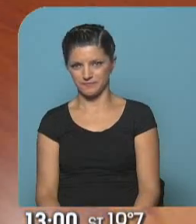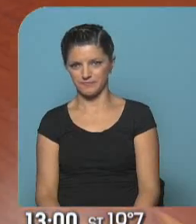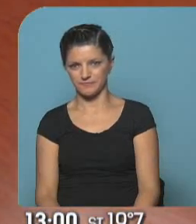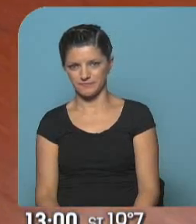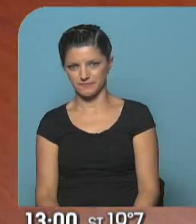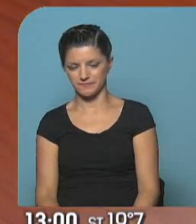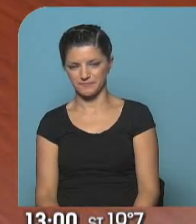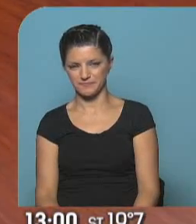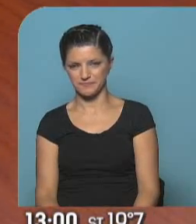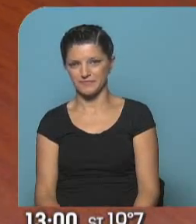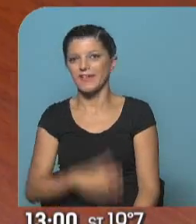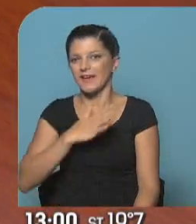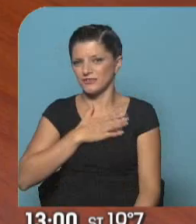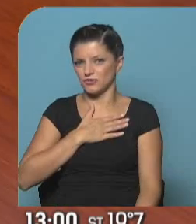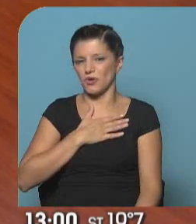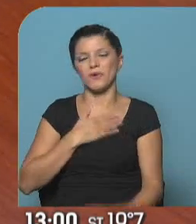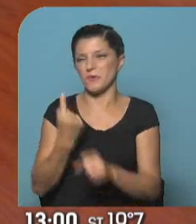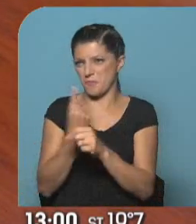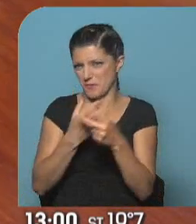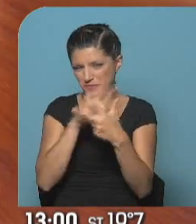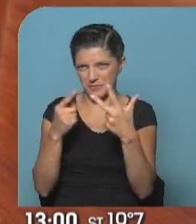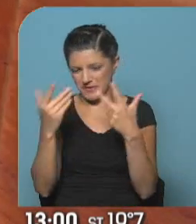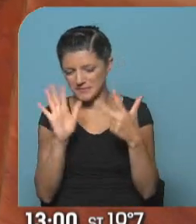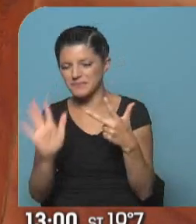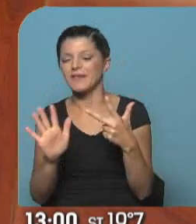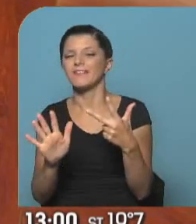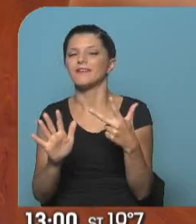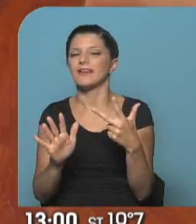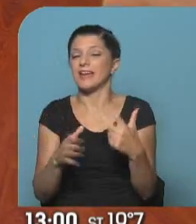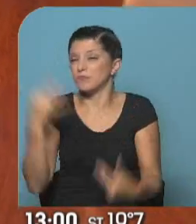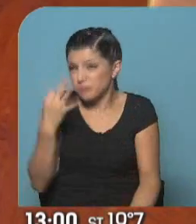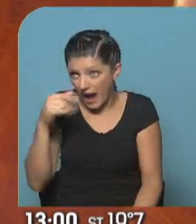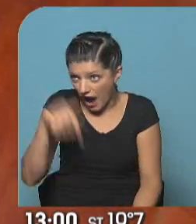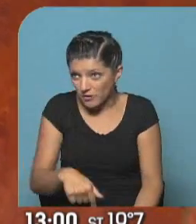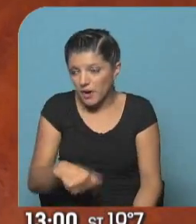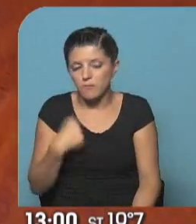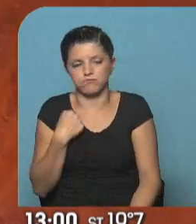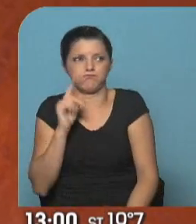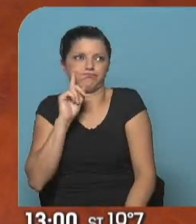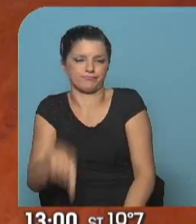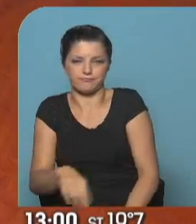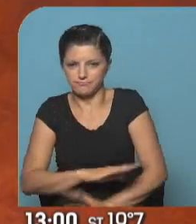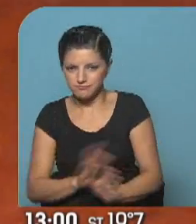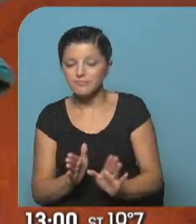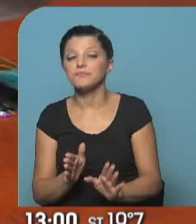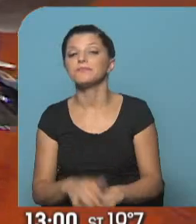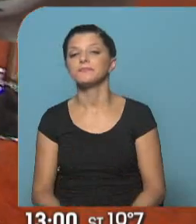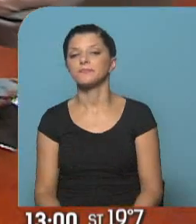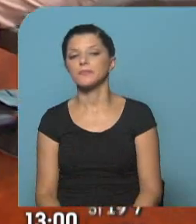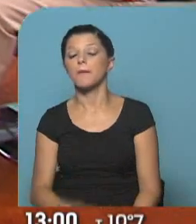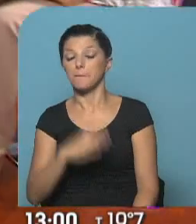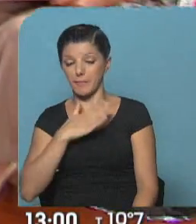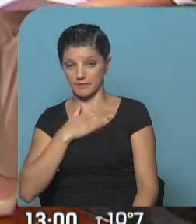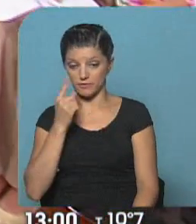la ventaja de no hacer vaticinios, ¿no? Yo la verdad, en este momento no sé. Yo creo que el partido, si